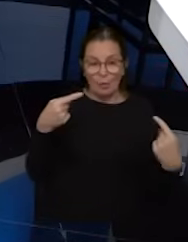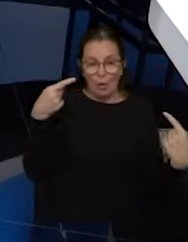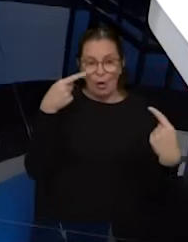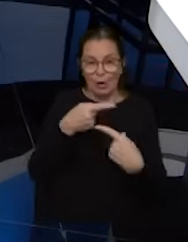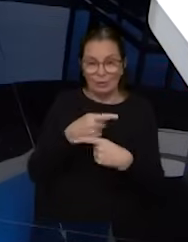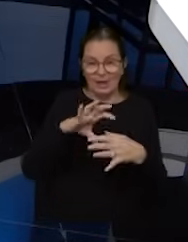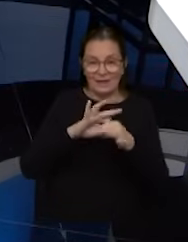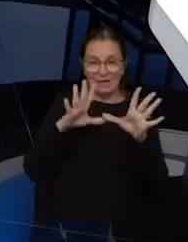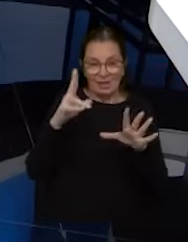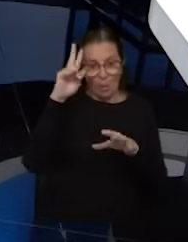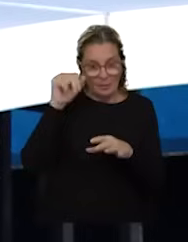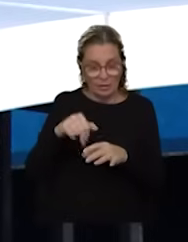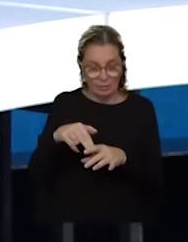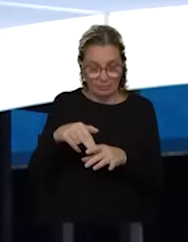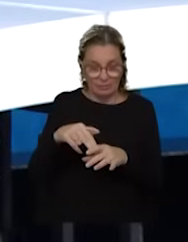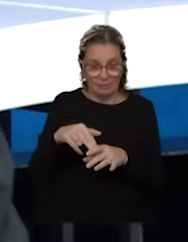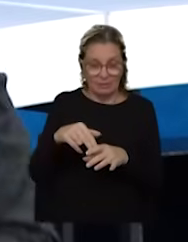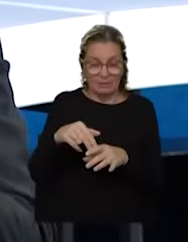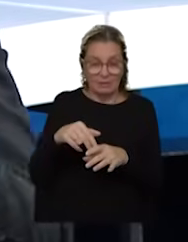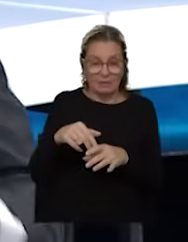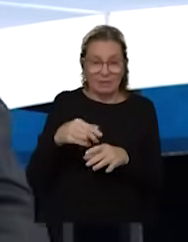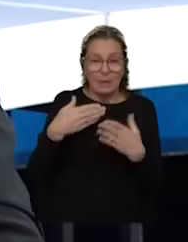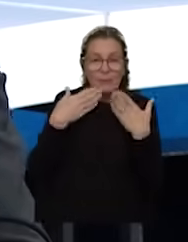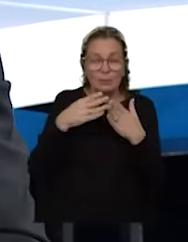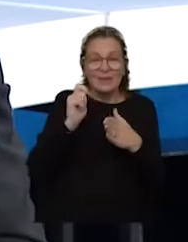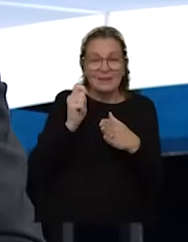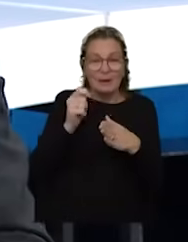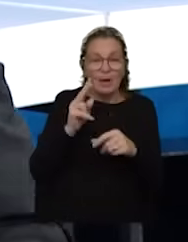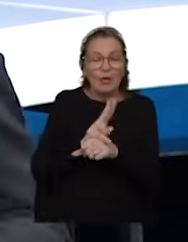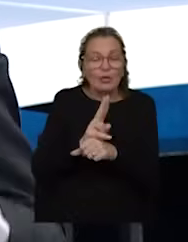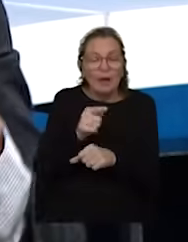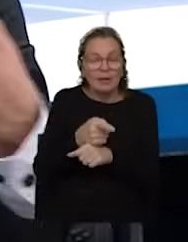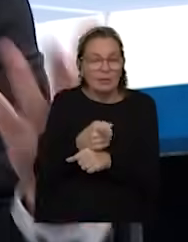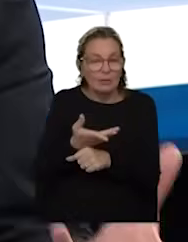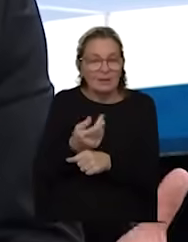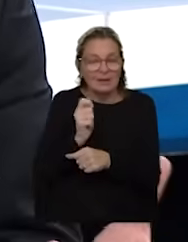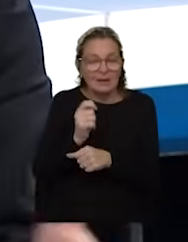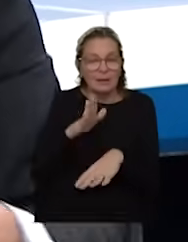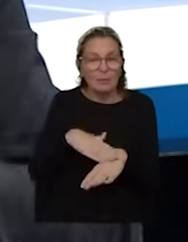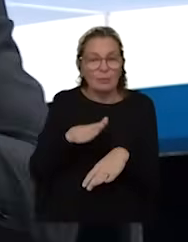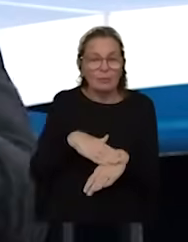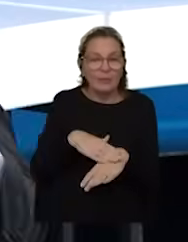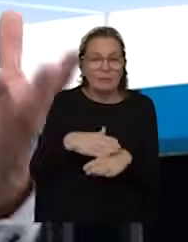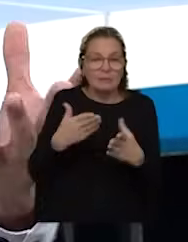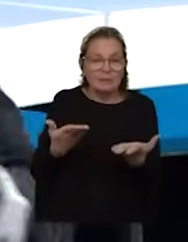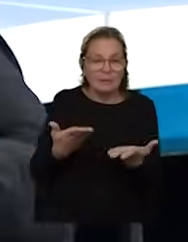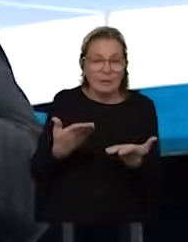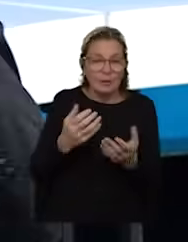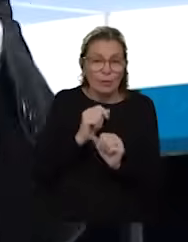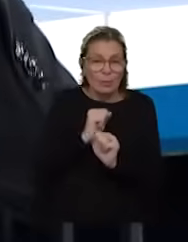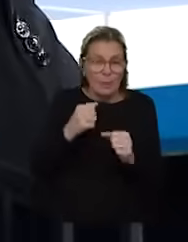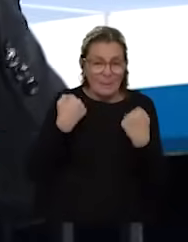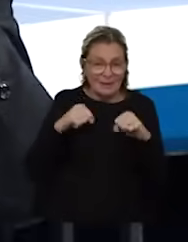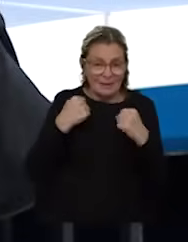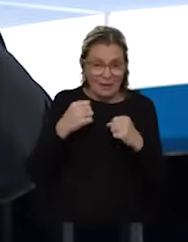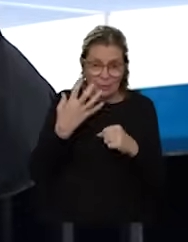a la libertad de expresión eh La pregunta es quién va a controlar esto no Quiénes son los encargados de controlar es impracticable además de